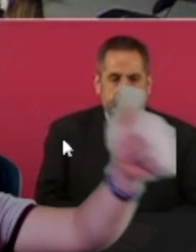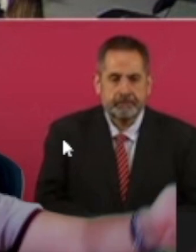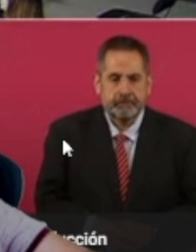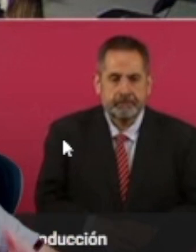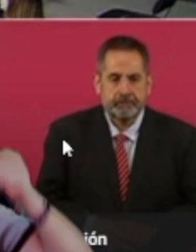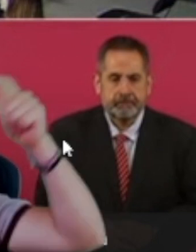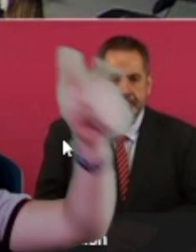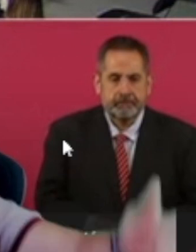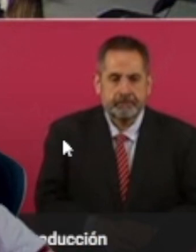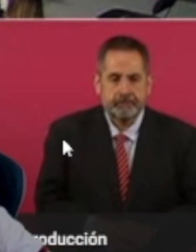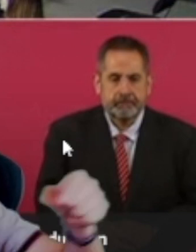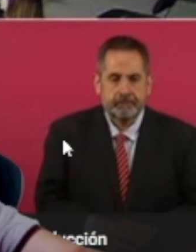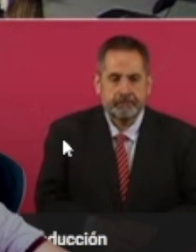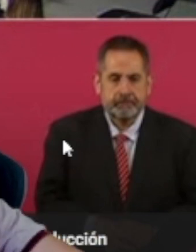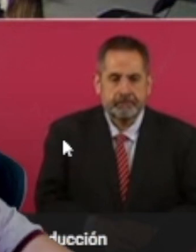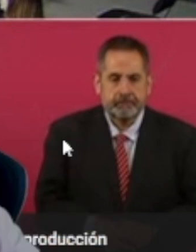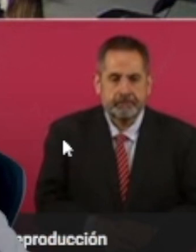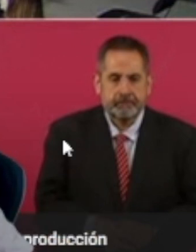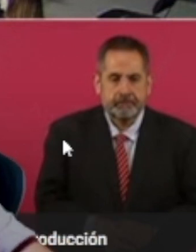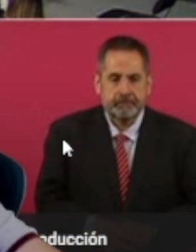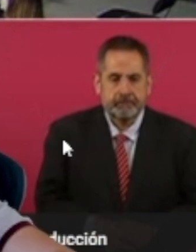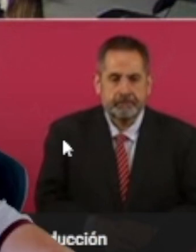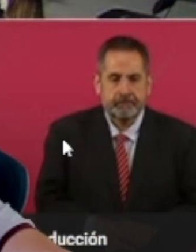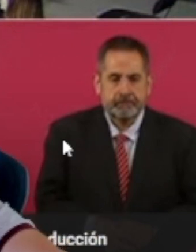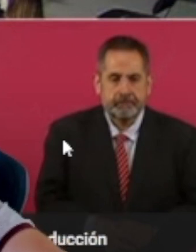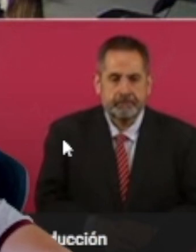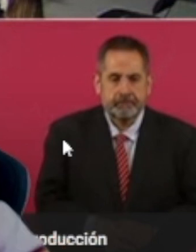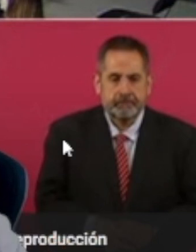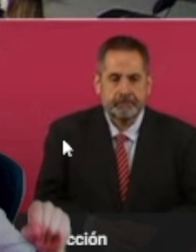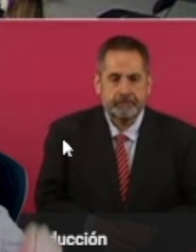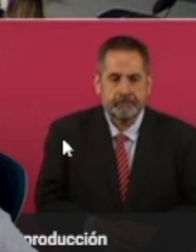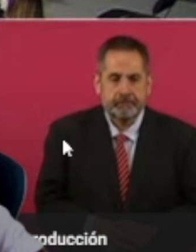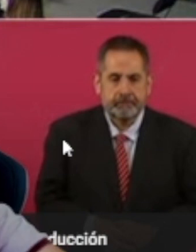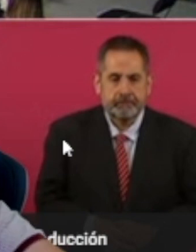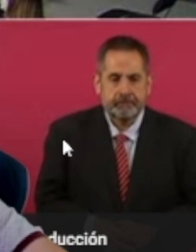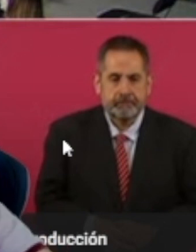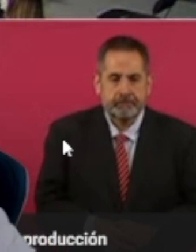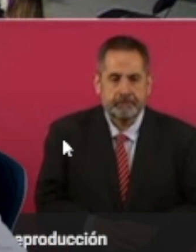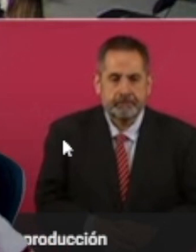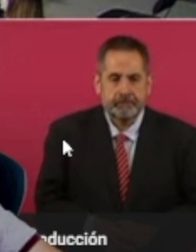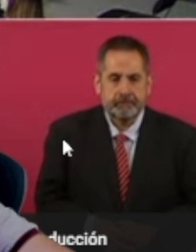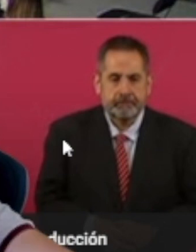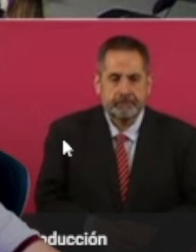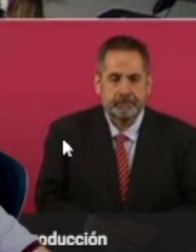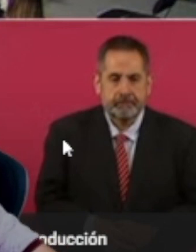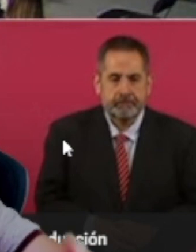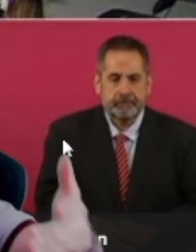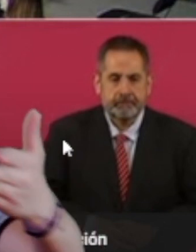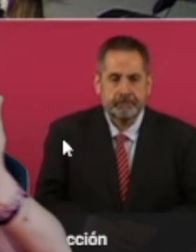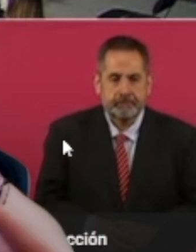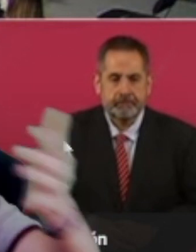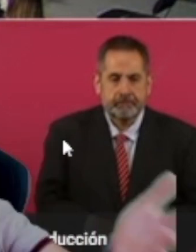con filtraciones, con videos. Y hoy lo que se debe de hacer es que la justicia haga su trabajo, que la fiscalía tenga todos los